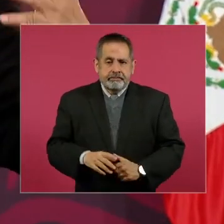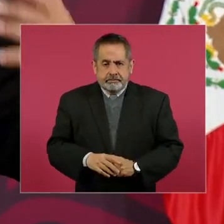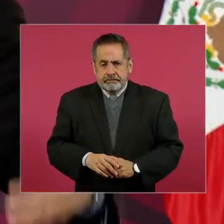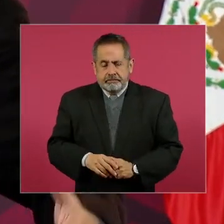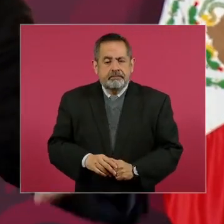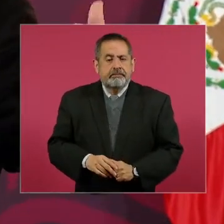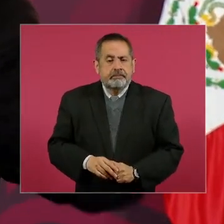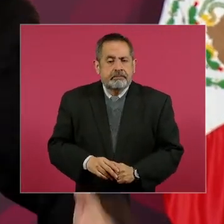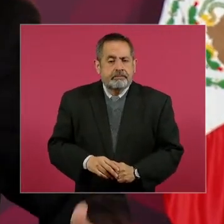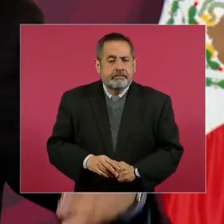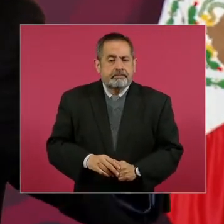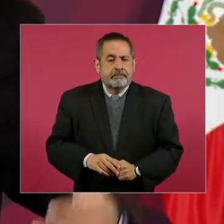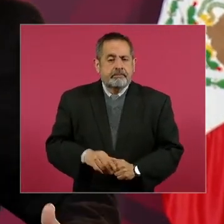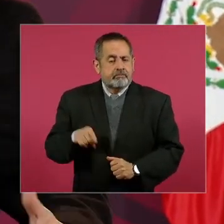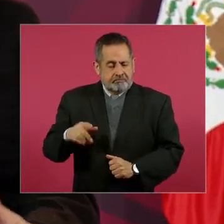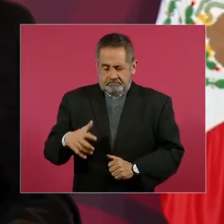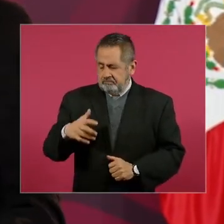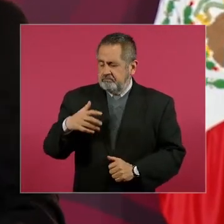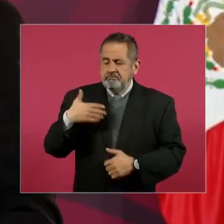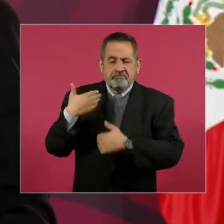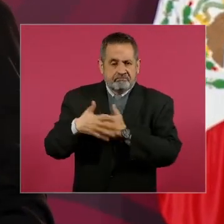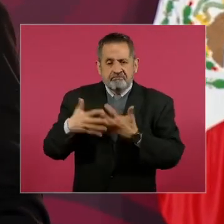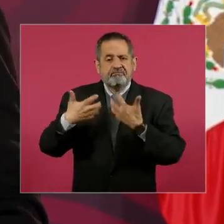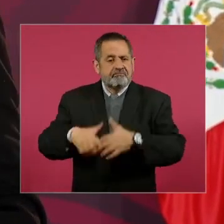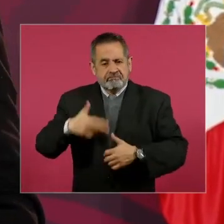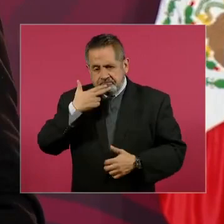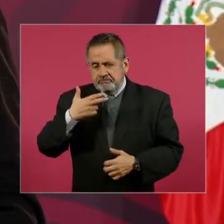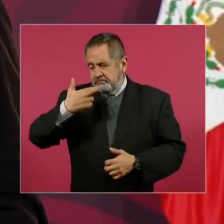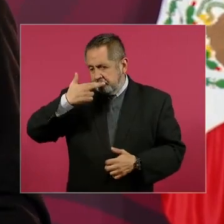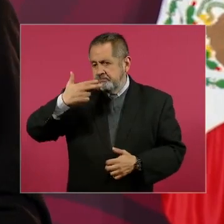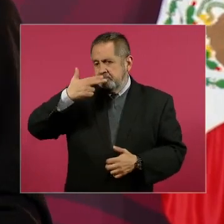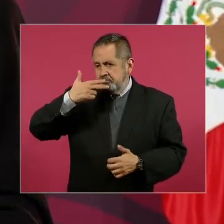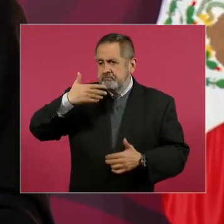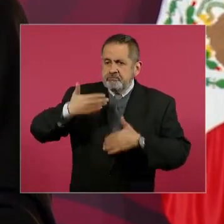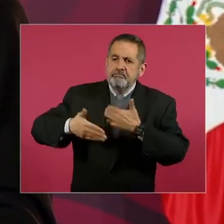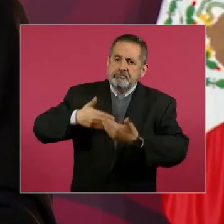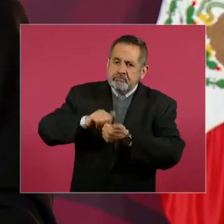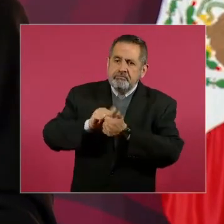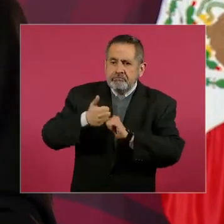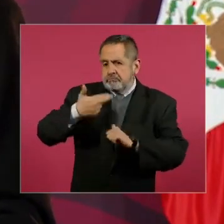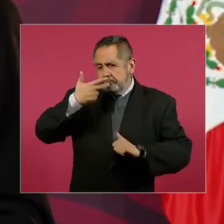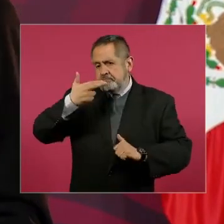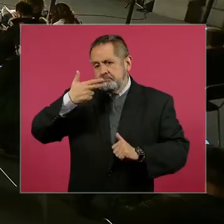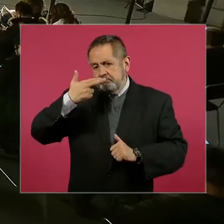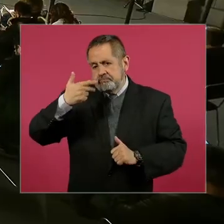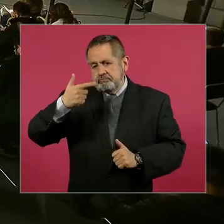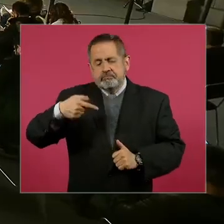va a funcionar cada vez mejor.